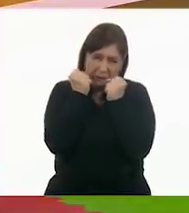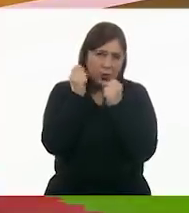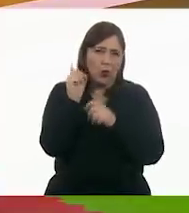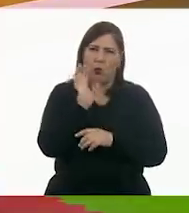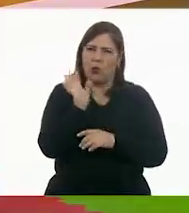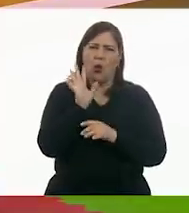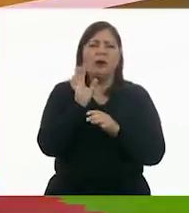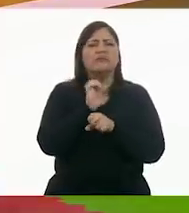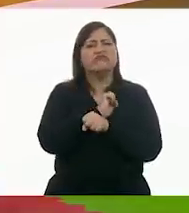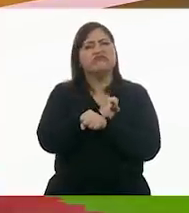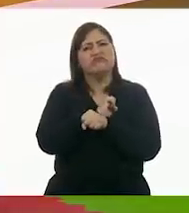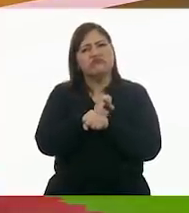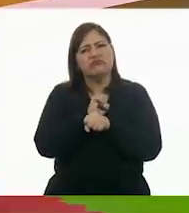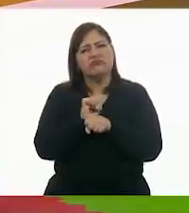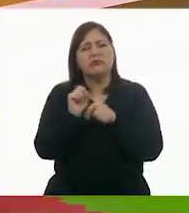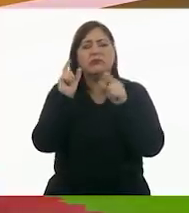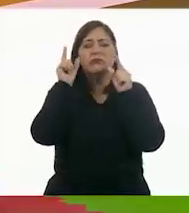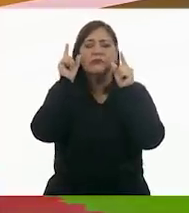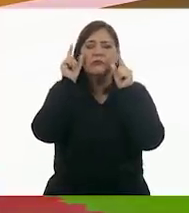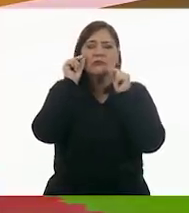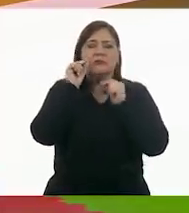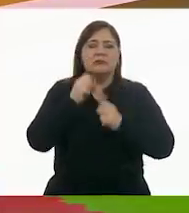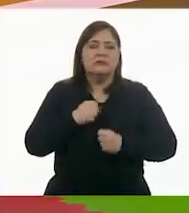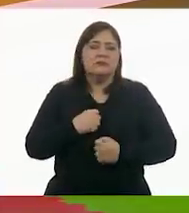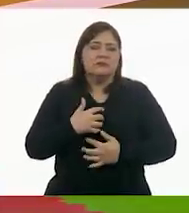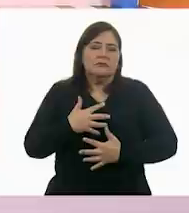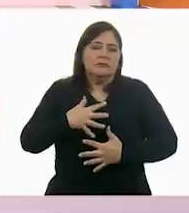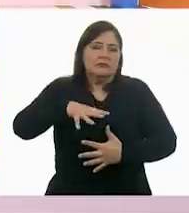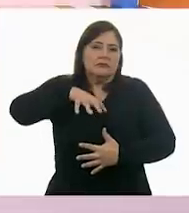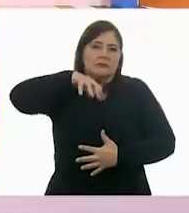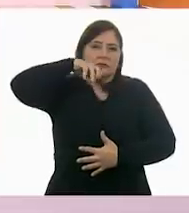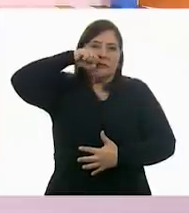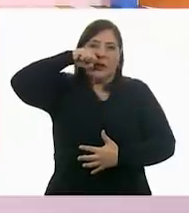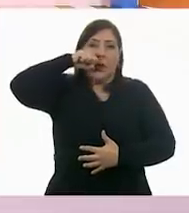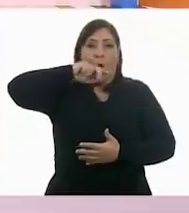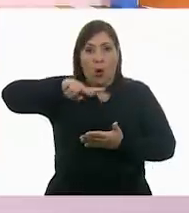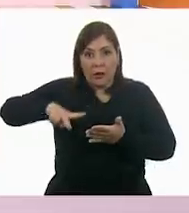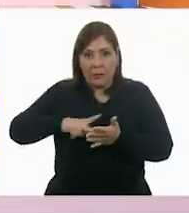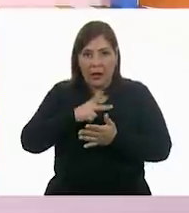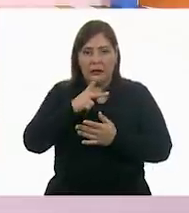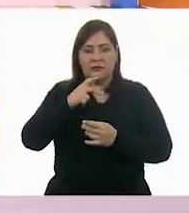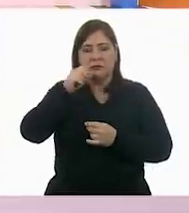te concentres en tu respiración. Una vez más.